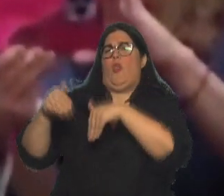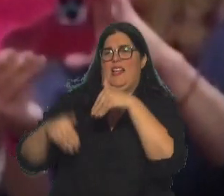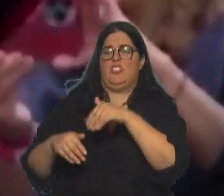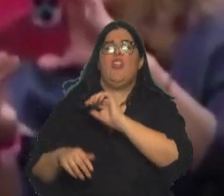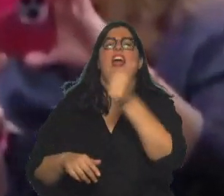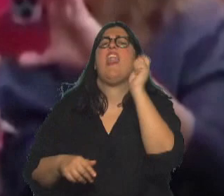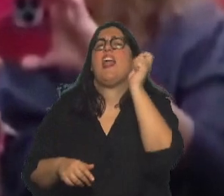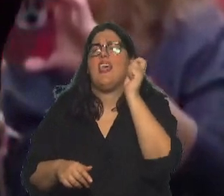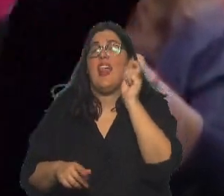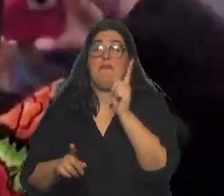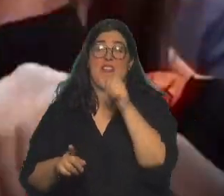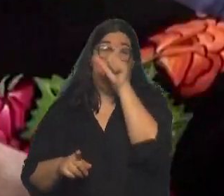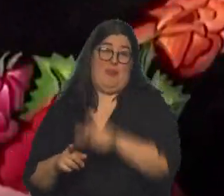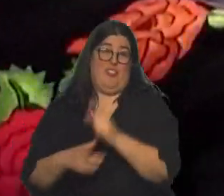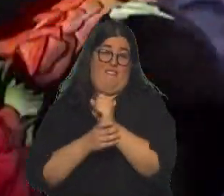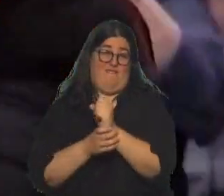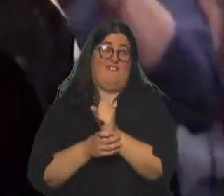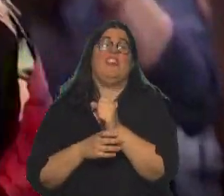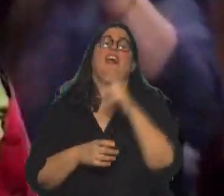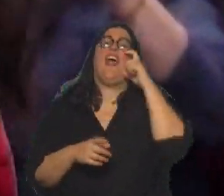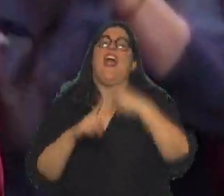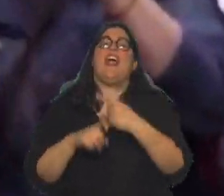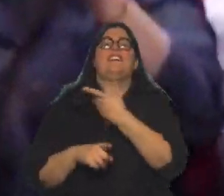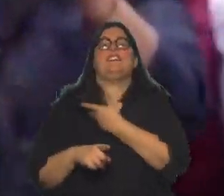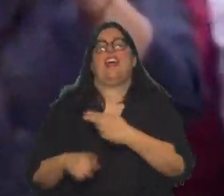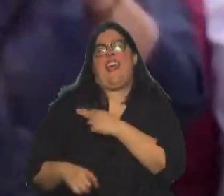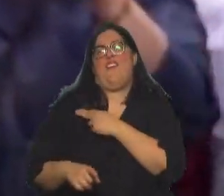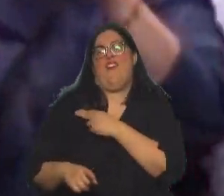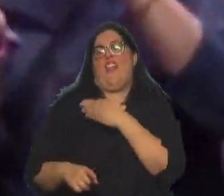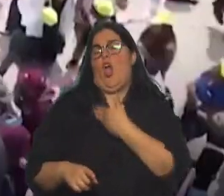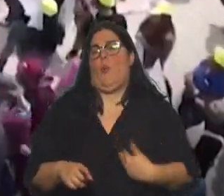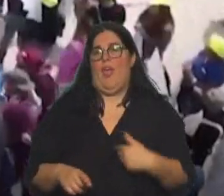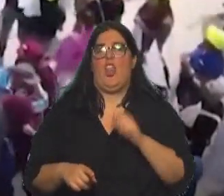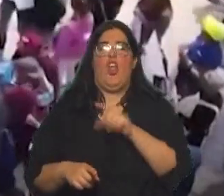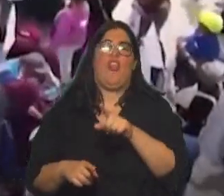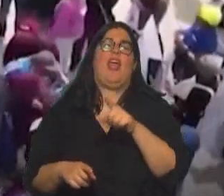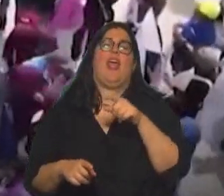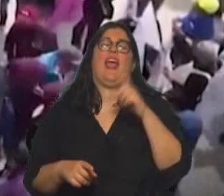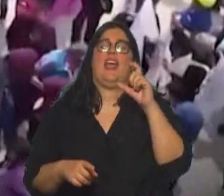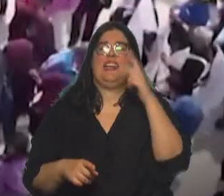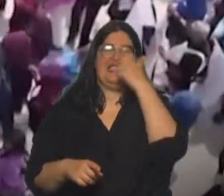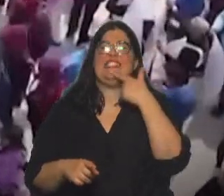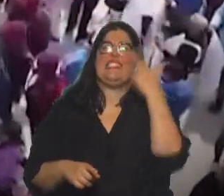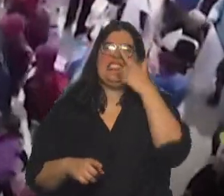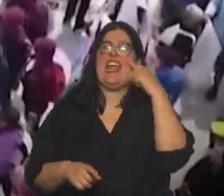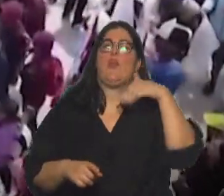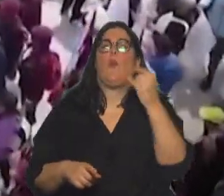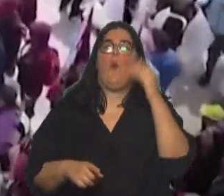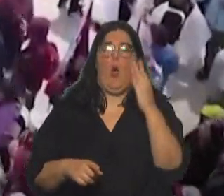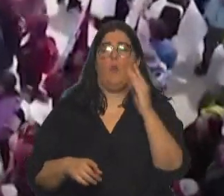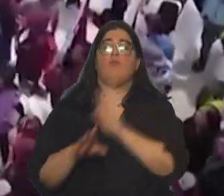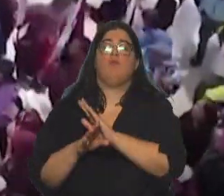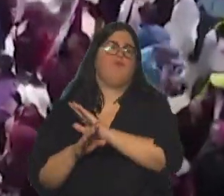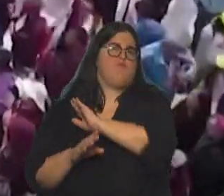la favorita para suceder a AMLO, la ex jefa de gobierno de la Ciudad de México, Claudia Sheinbaum, quien se impuso al ex canciller